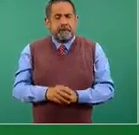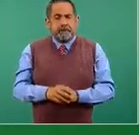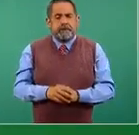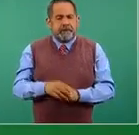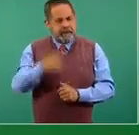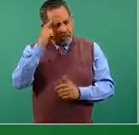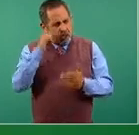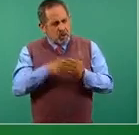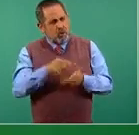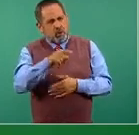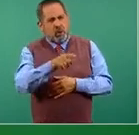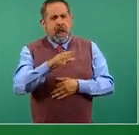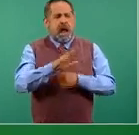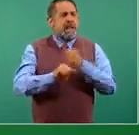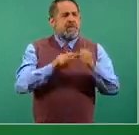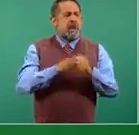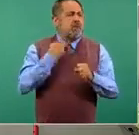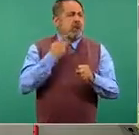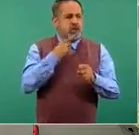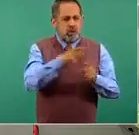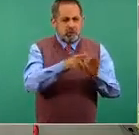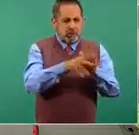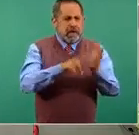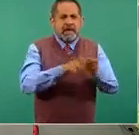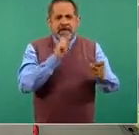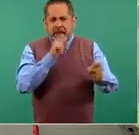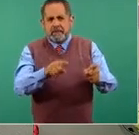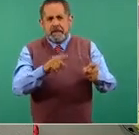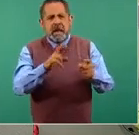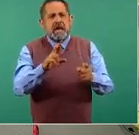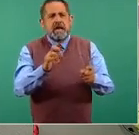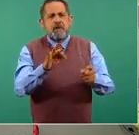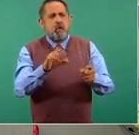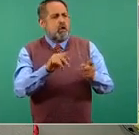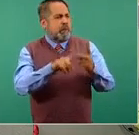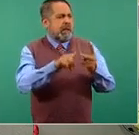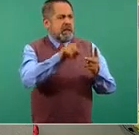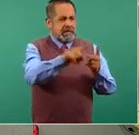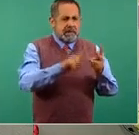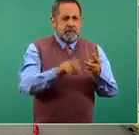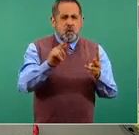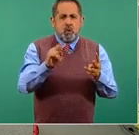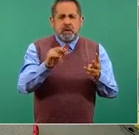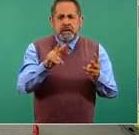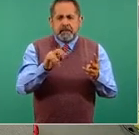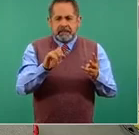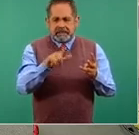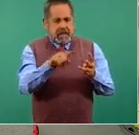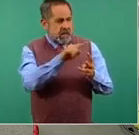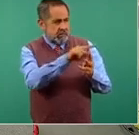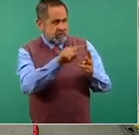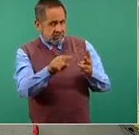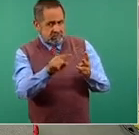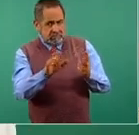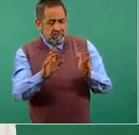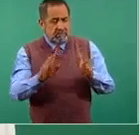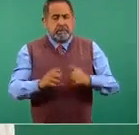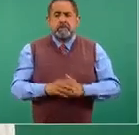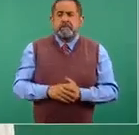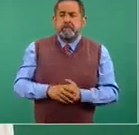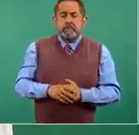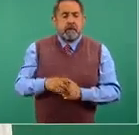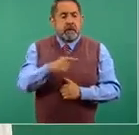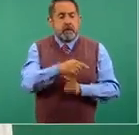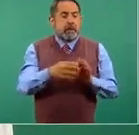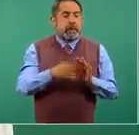medios, me parece que el suyo, Animal Político también, y el suyo, Natalia, Reforma, y el Universal y varios otros, empezaron a